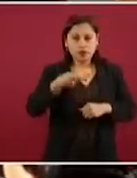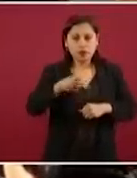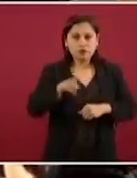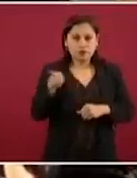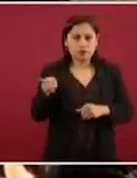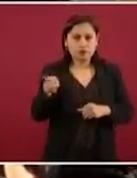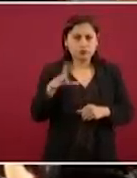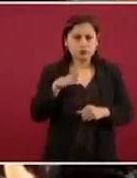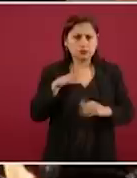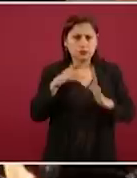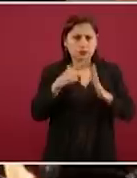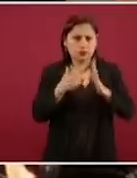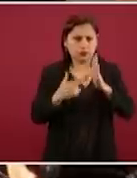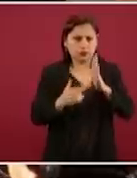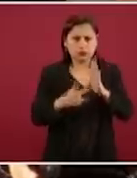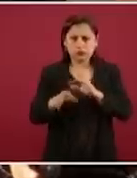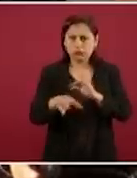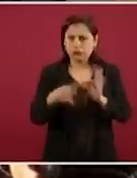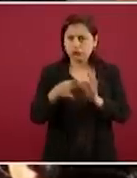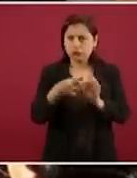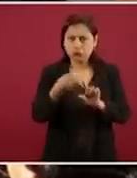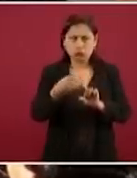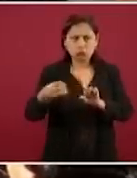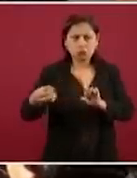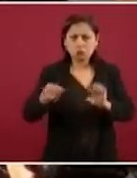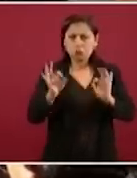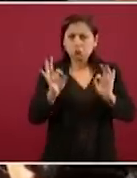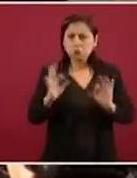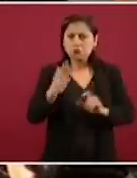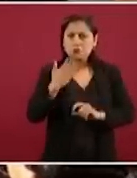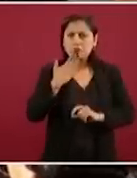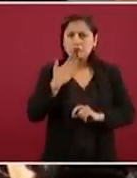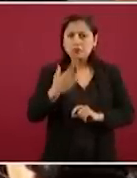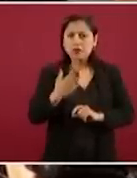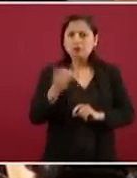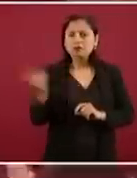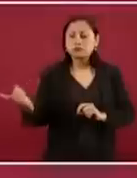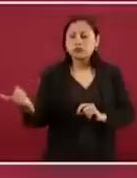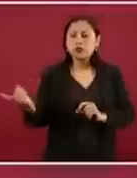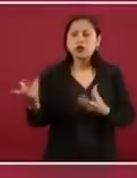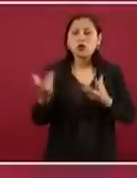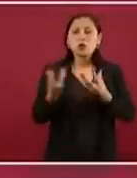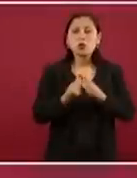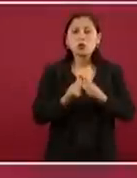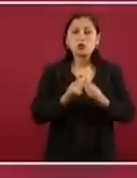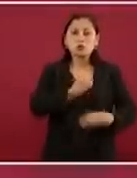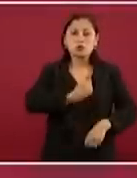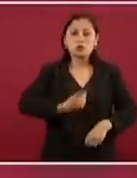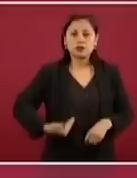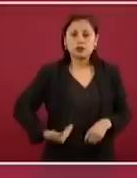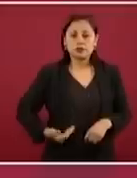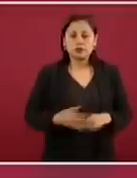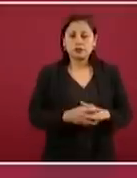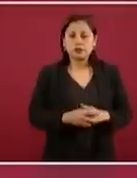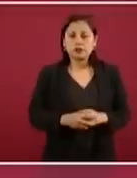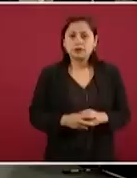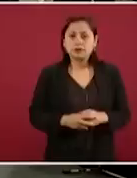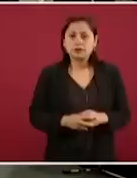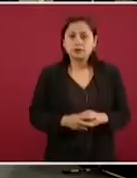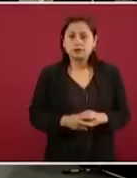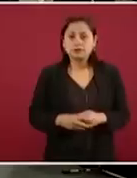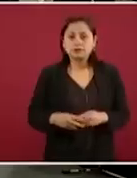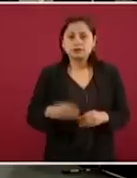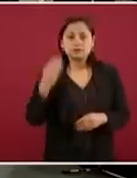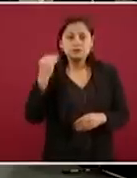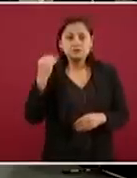reglamentada como parte de la presidencia de la República. ¿Qué sería dentro de las reglas